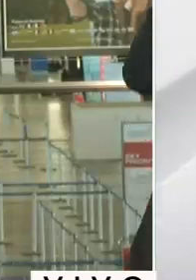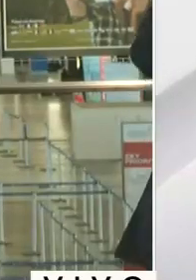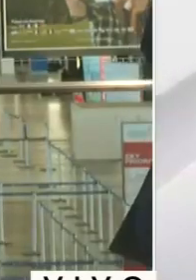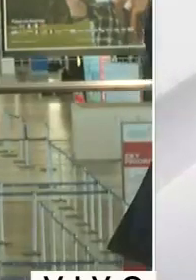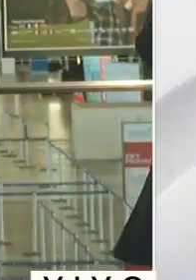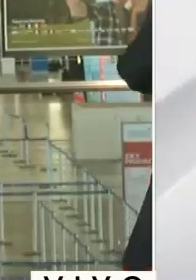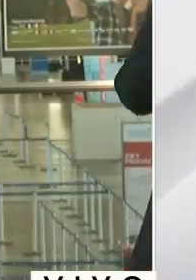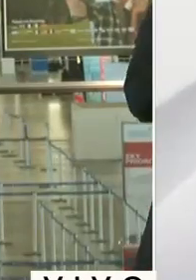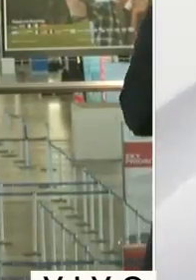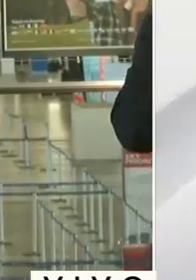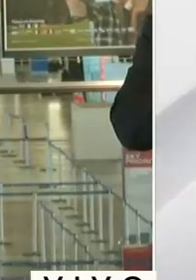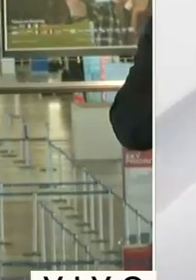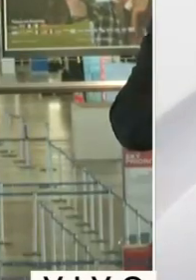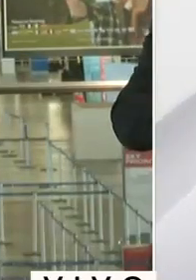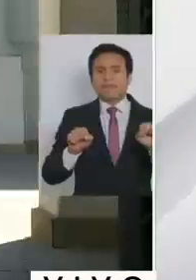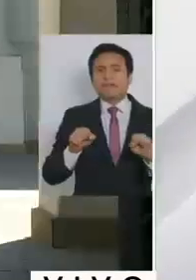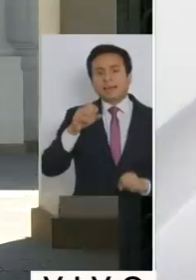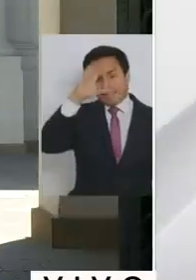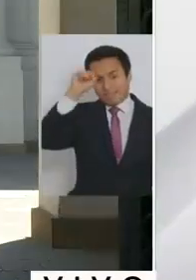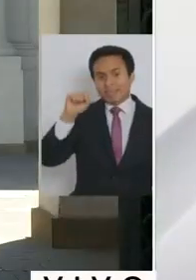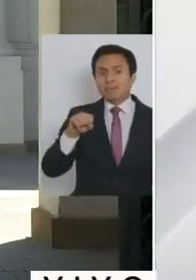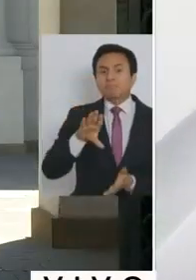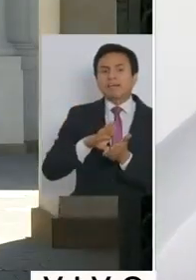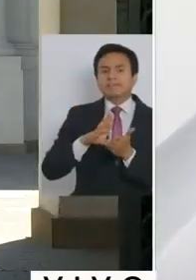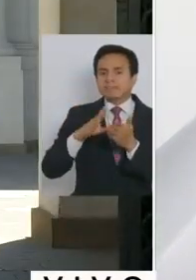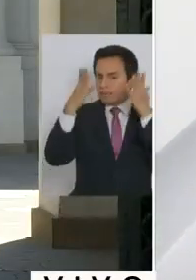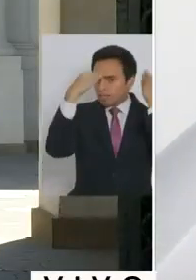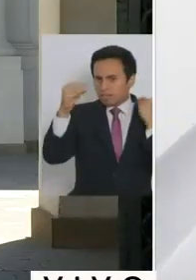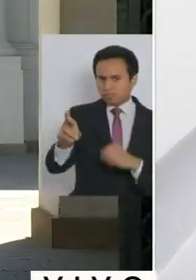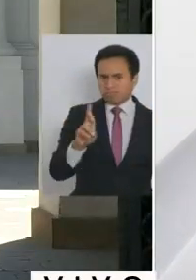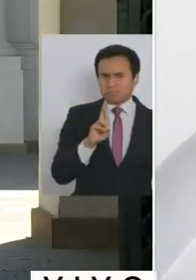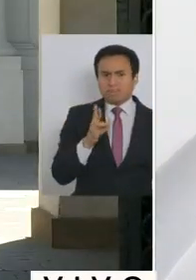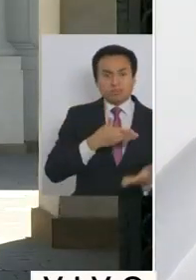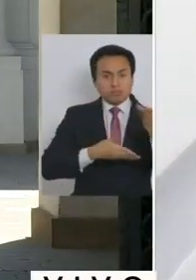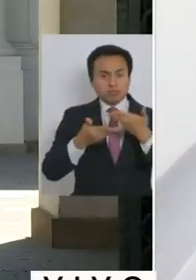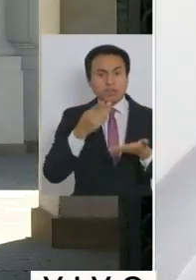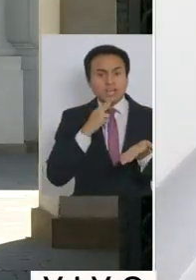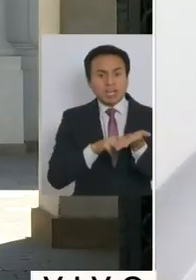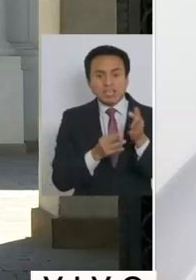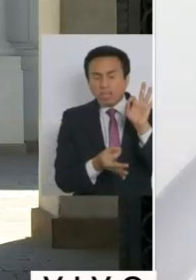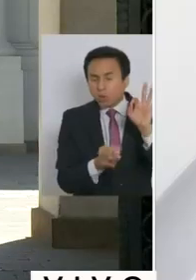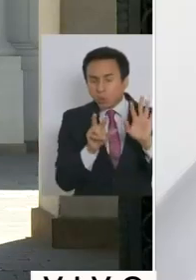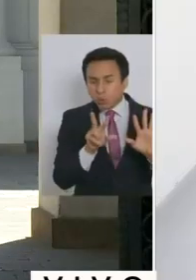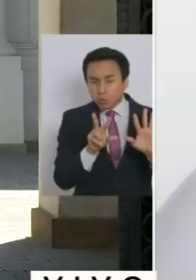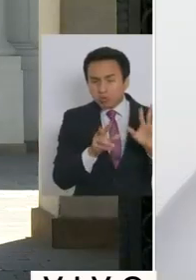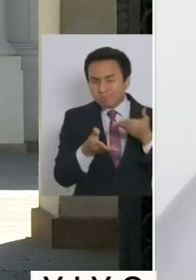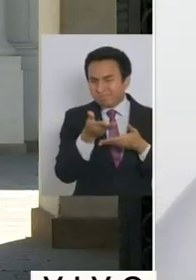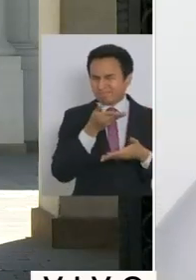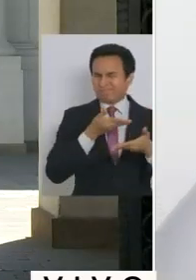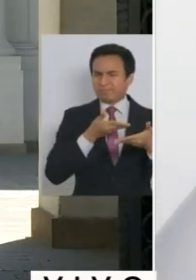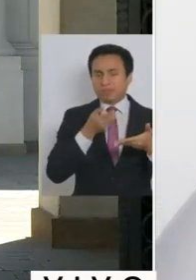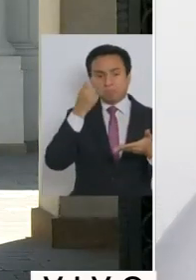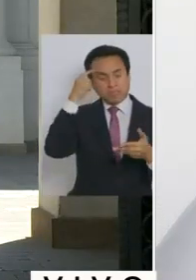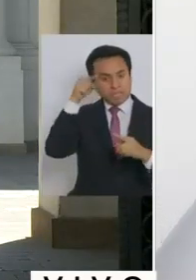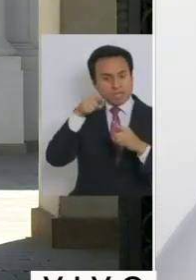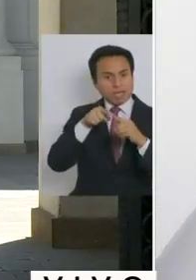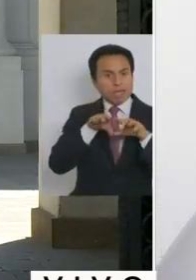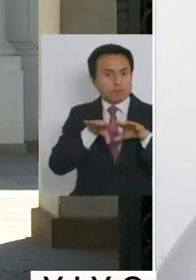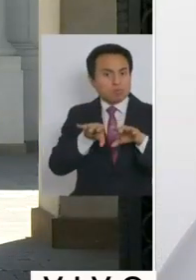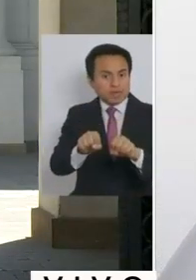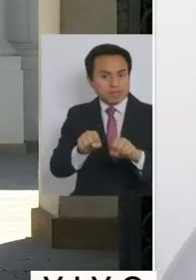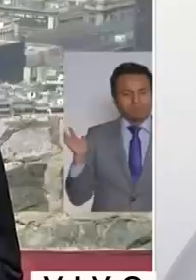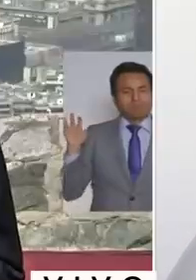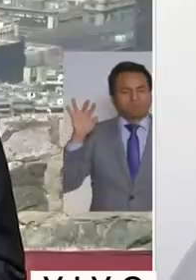alternativa que no sea la de retirarse de un cargo que le obliga a la exclusividad. Y ya sabemos, será parte